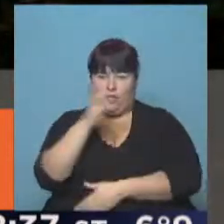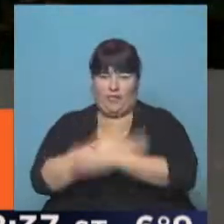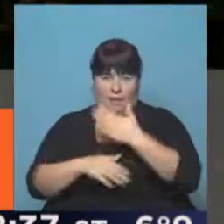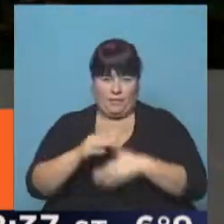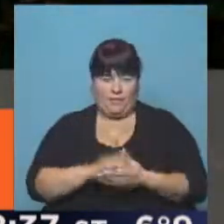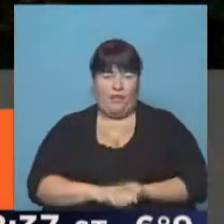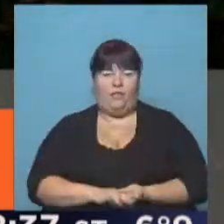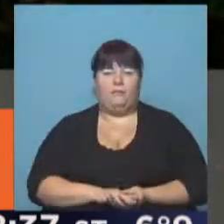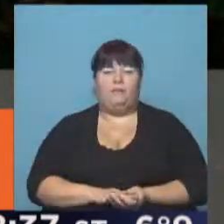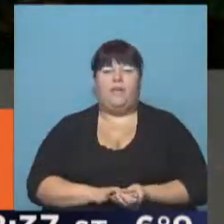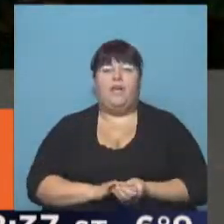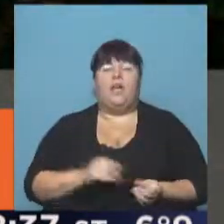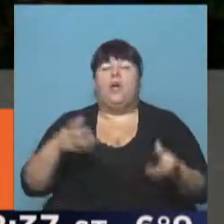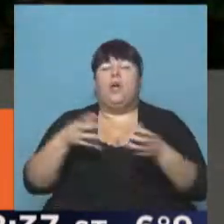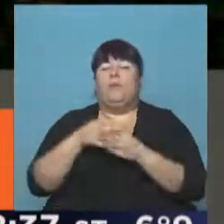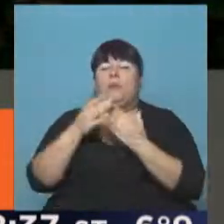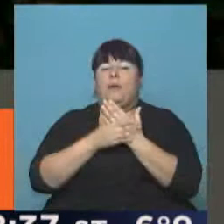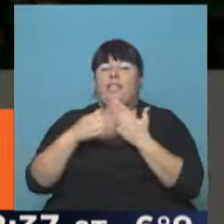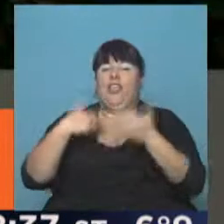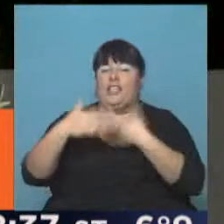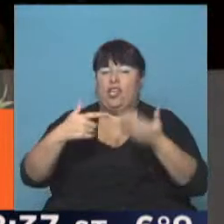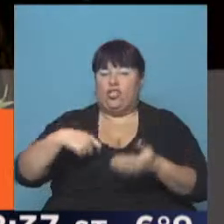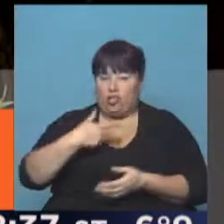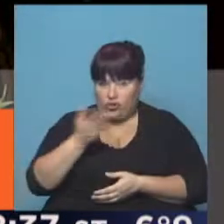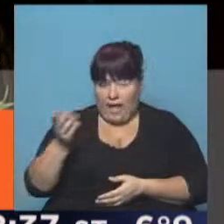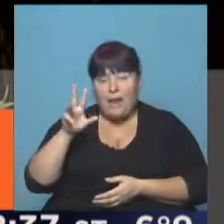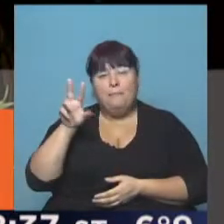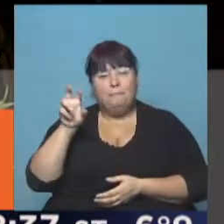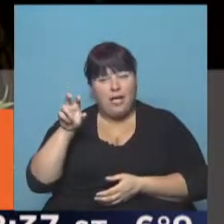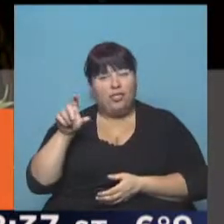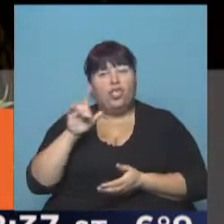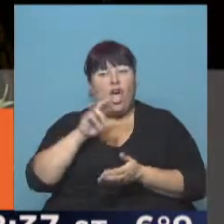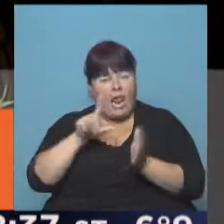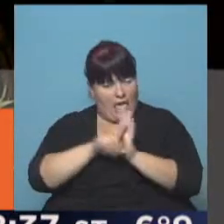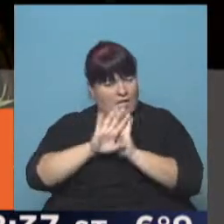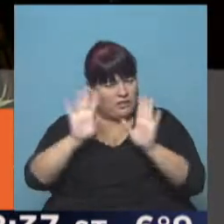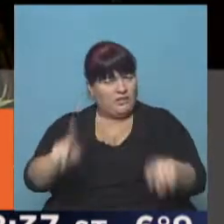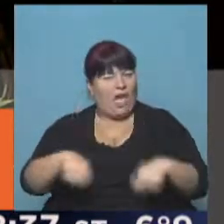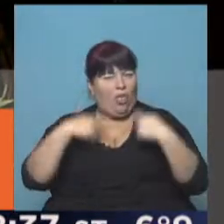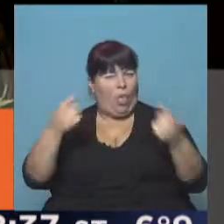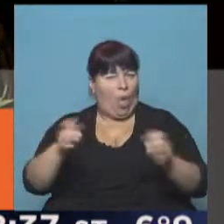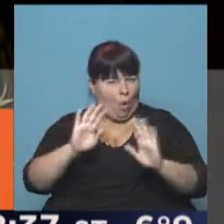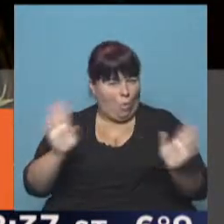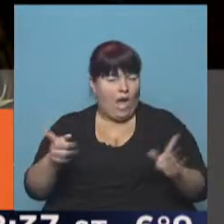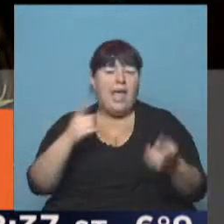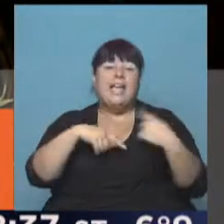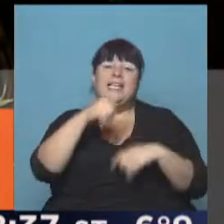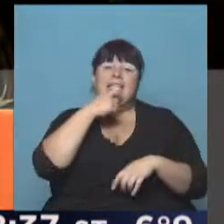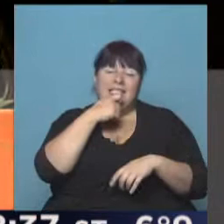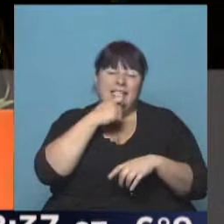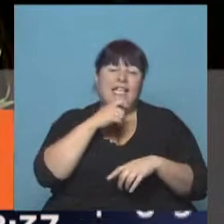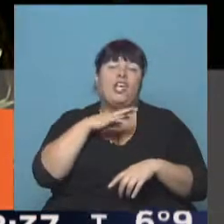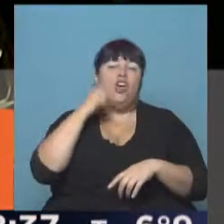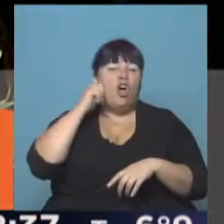contributivas. Según fuentes del Ministerio de Desarrollo Social, las pensiones legales ya han sido restituidas y en el caso de